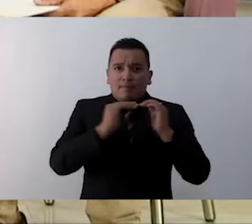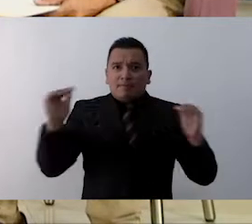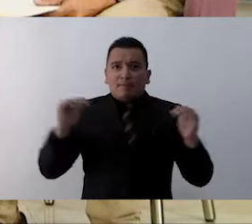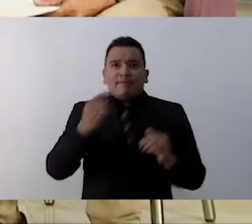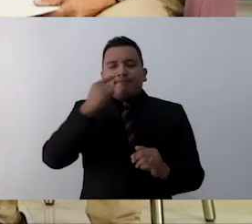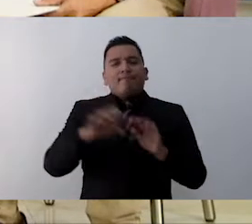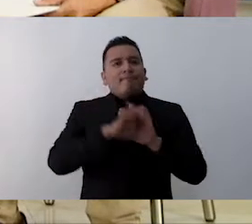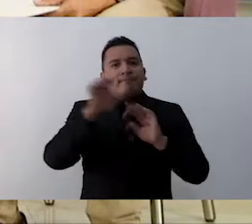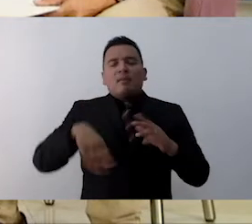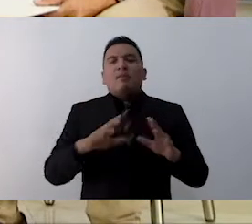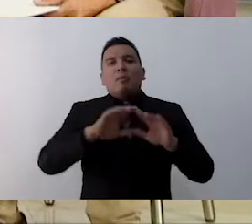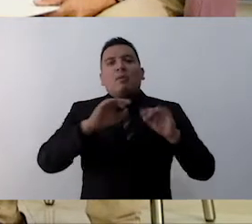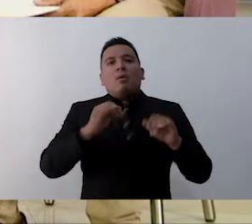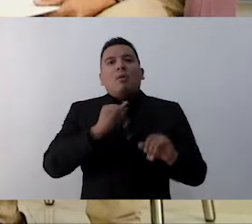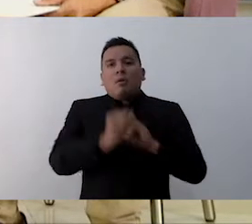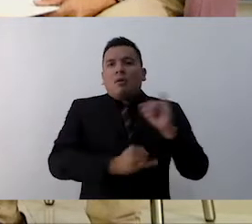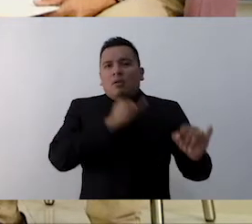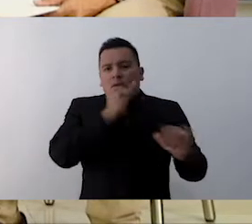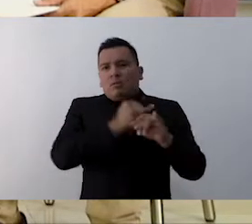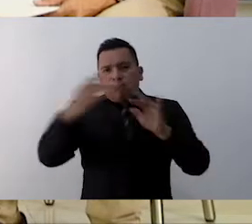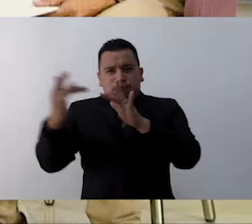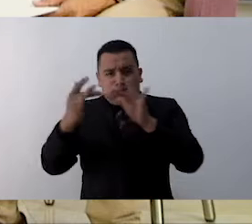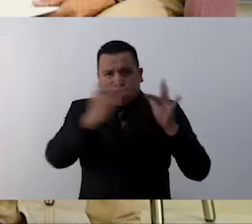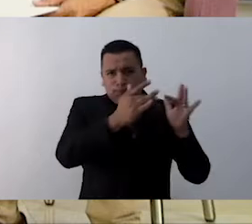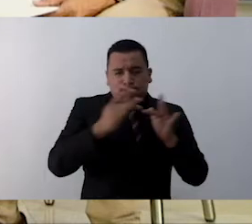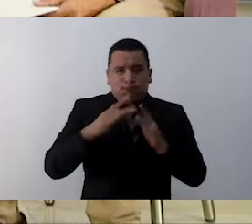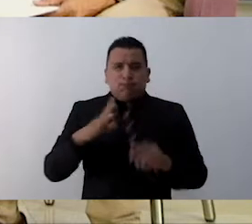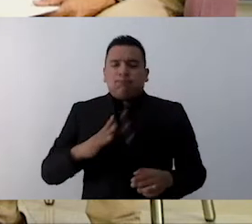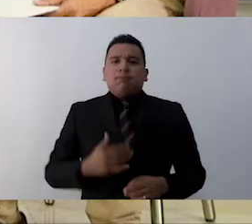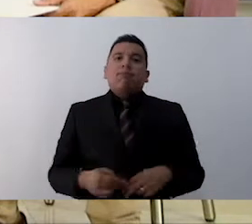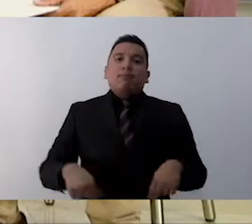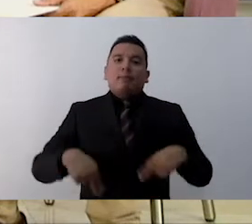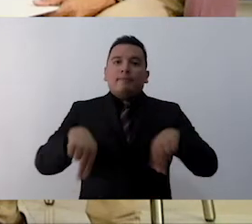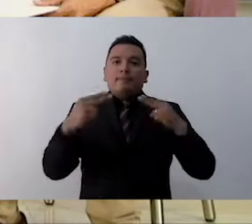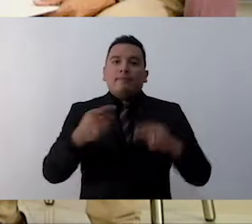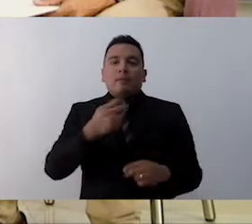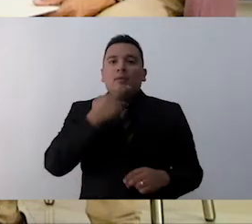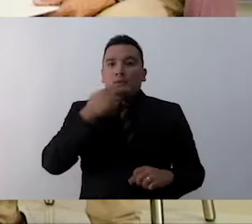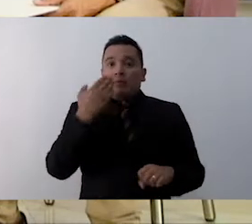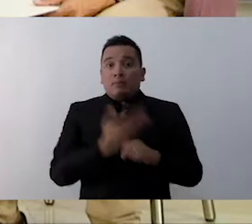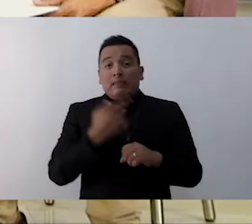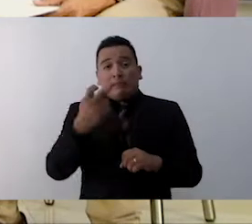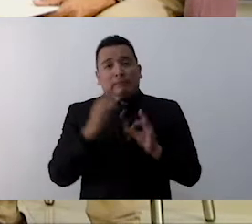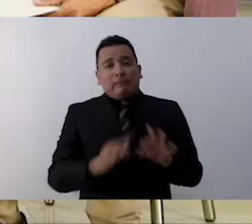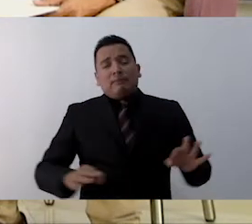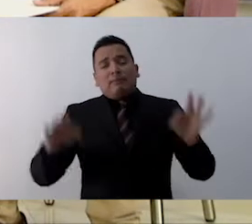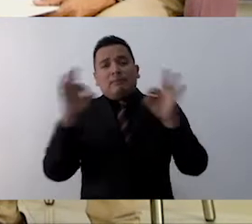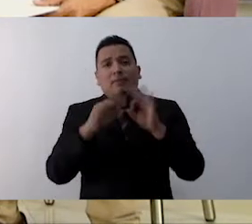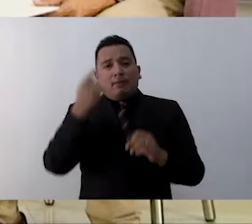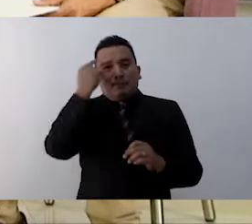tanto en términos internacionales como en nuestro propio país, las empresas tienen un papel, un rol